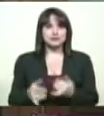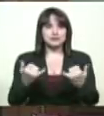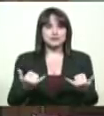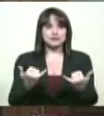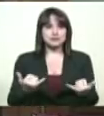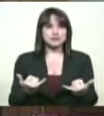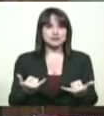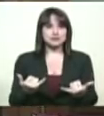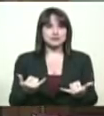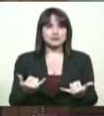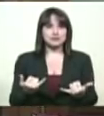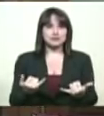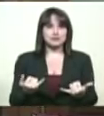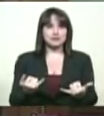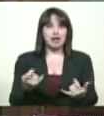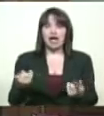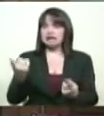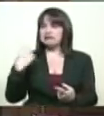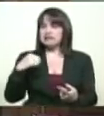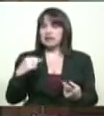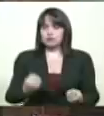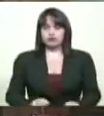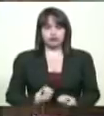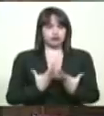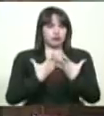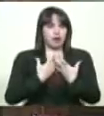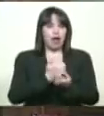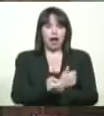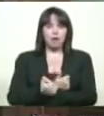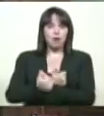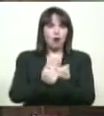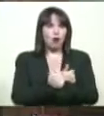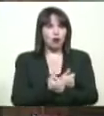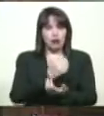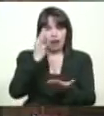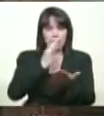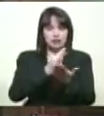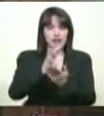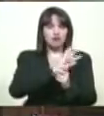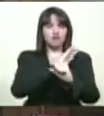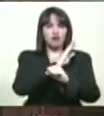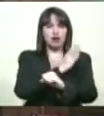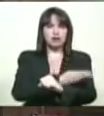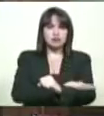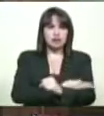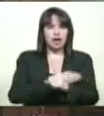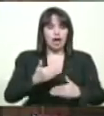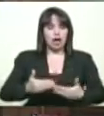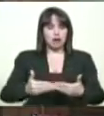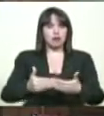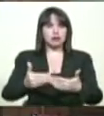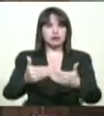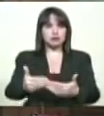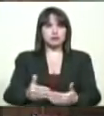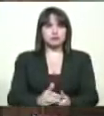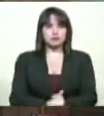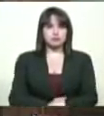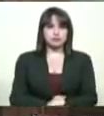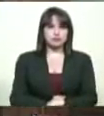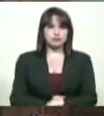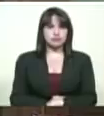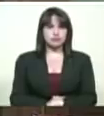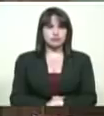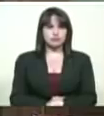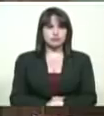llenaron de amor de lealtad de fuerza de avance como muy pocas veces de